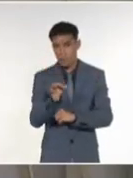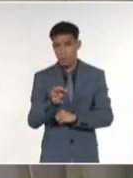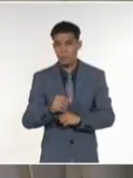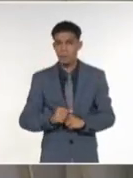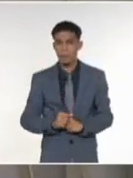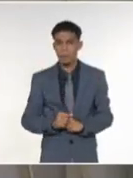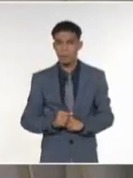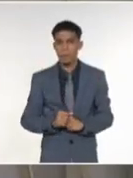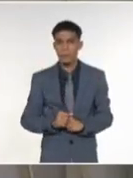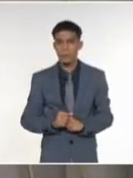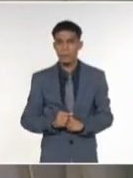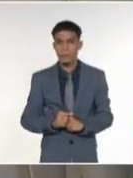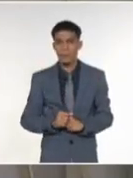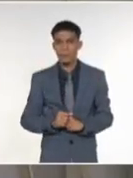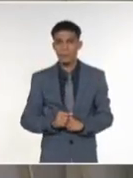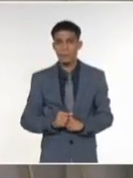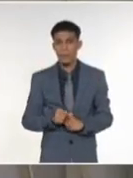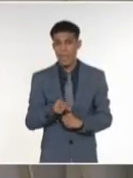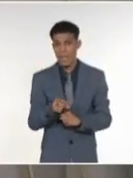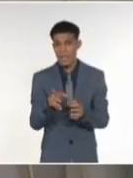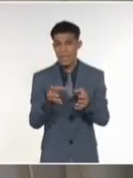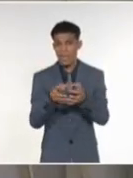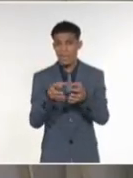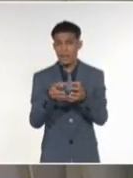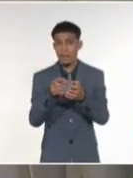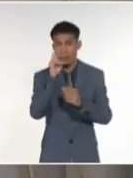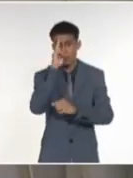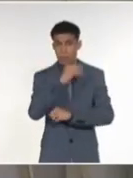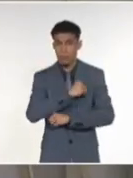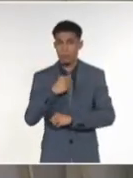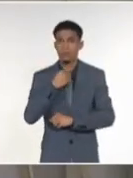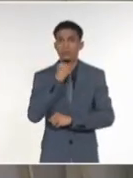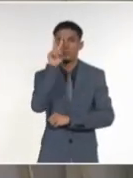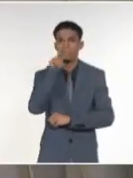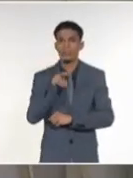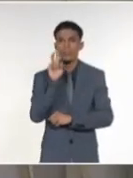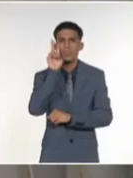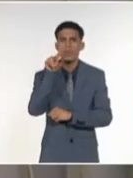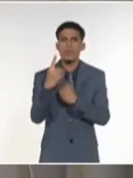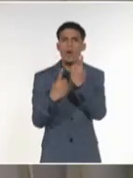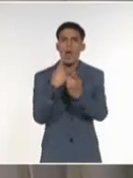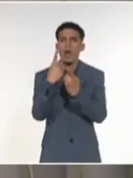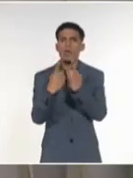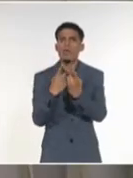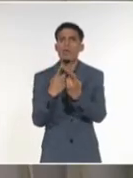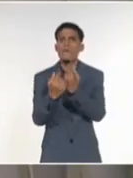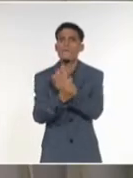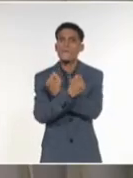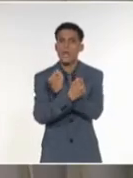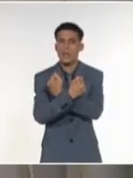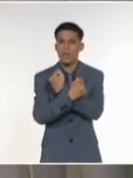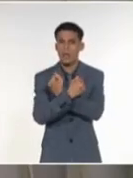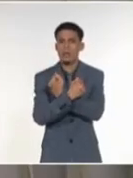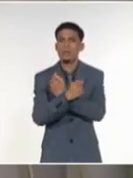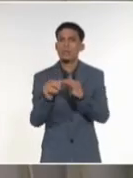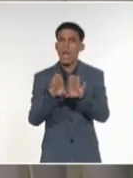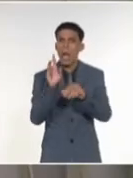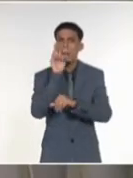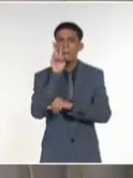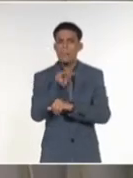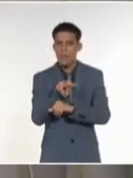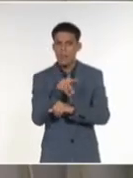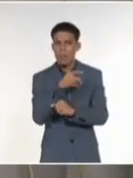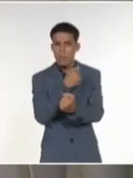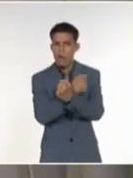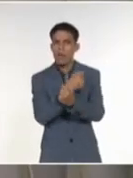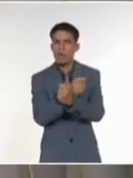categorizados en la provincia, donde se han identificado muchos riesgos, tanto en lactante como gestante, que hemos podido ir trabajando para modificar estos